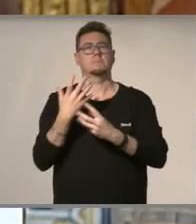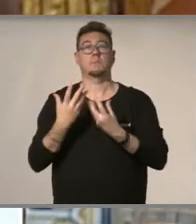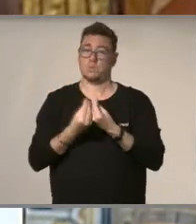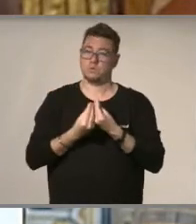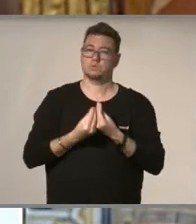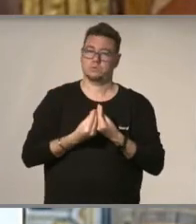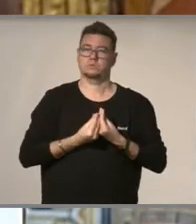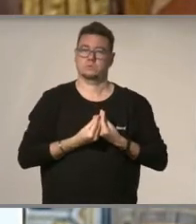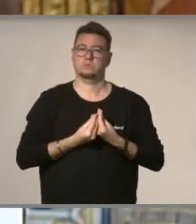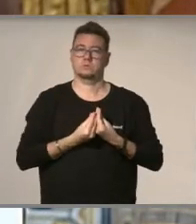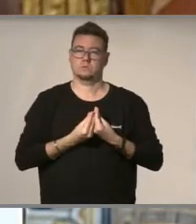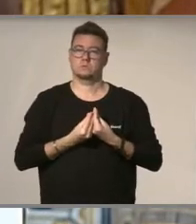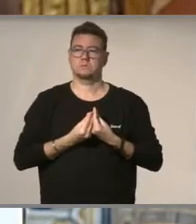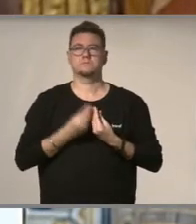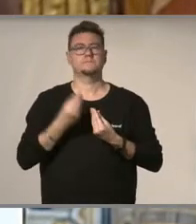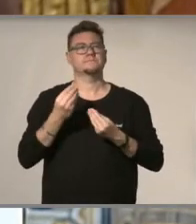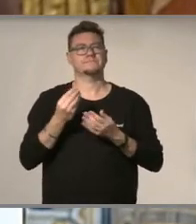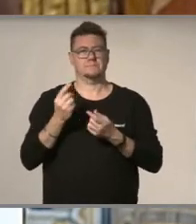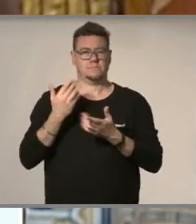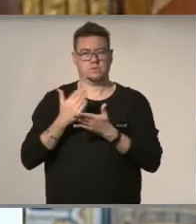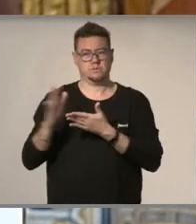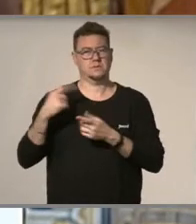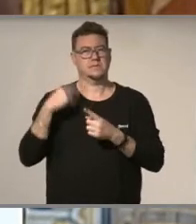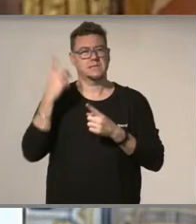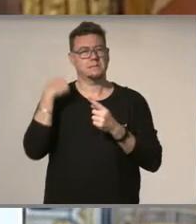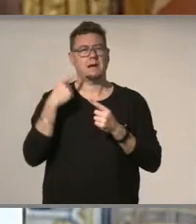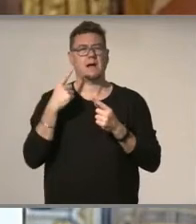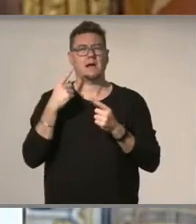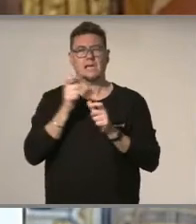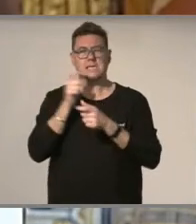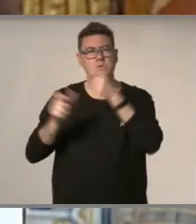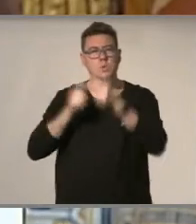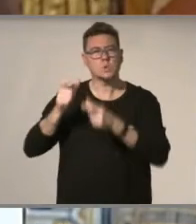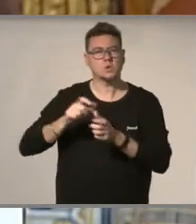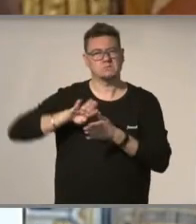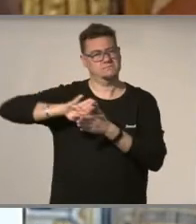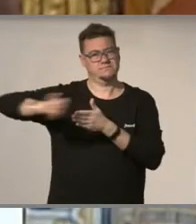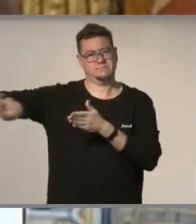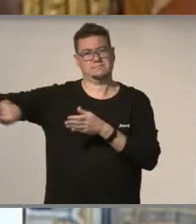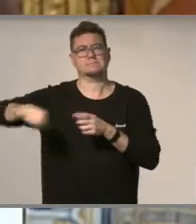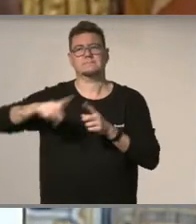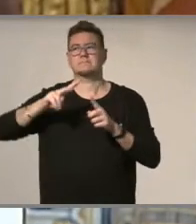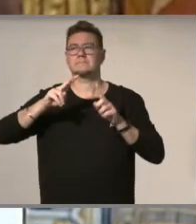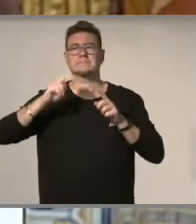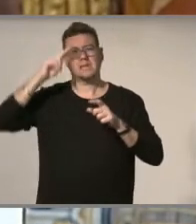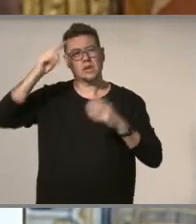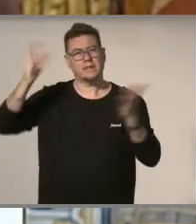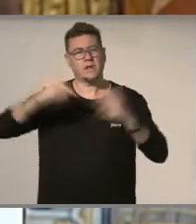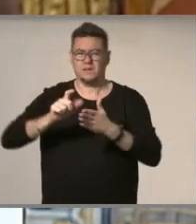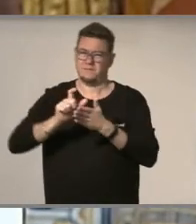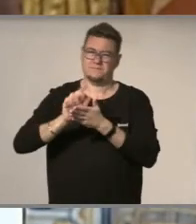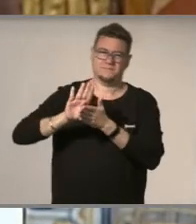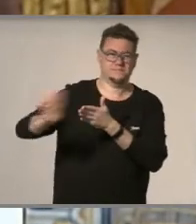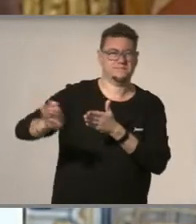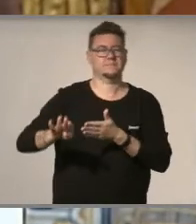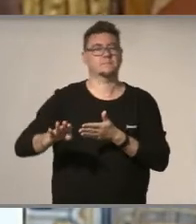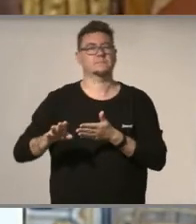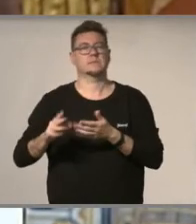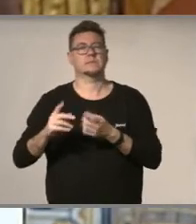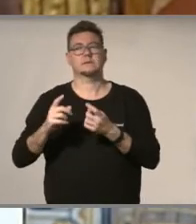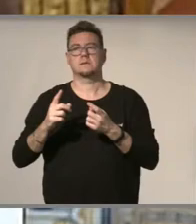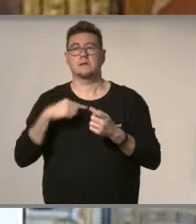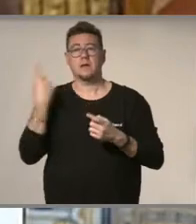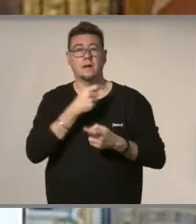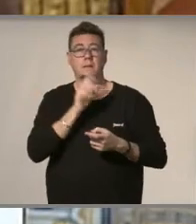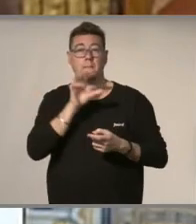juntos, dejando a un lado, como decía antes, las descalificaciones, dejando a un lado la intolerancia. Tenemos un